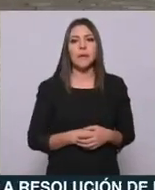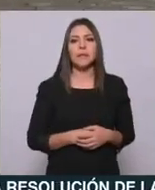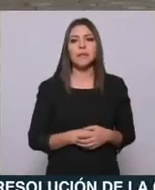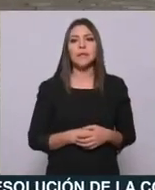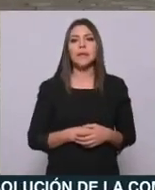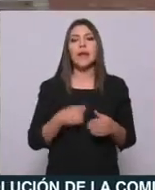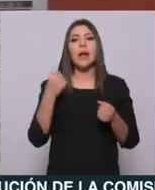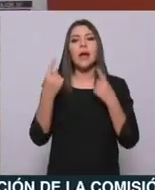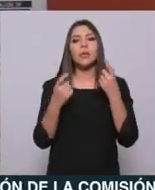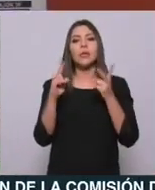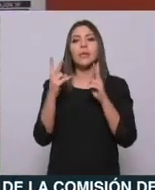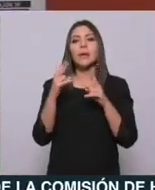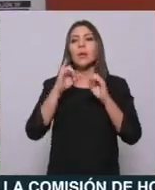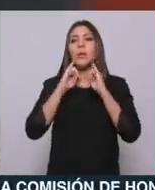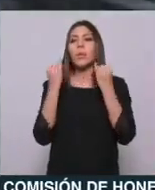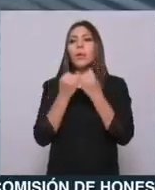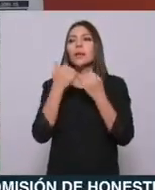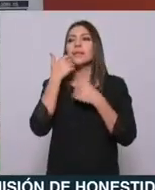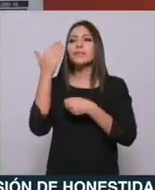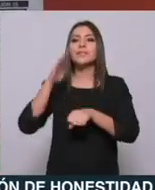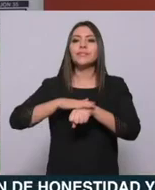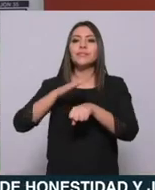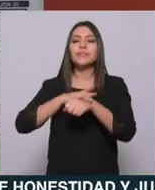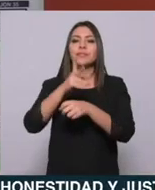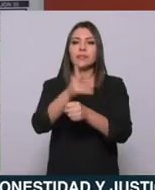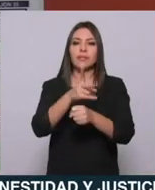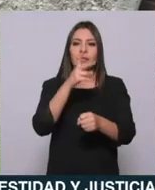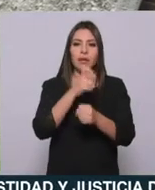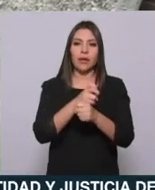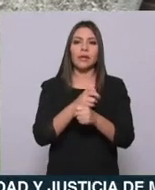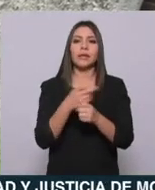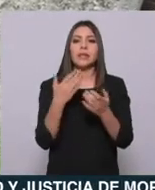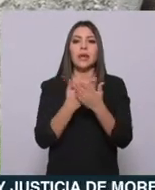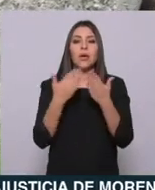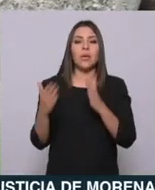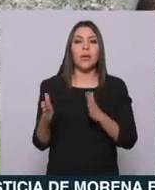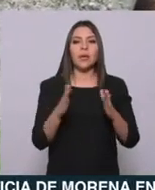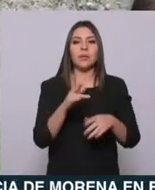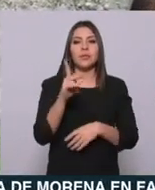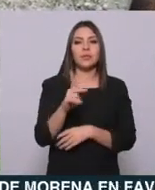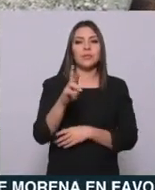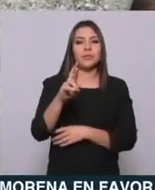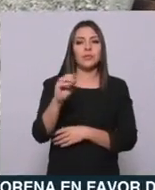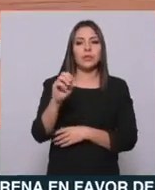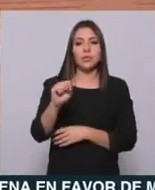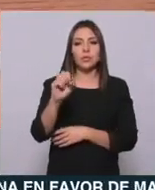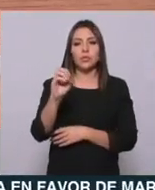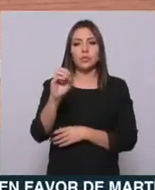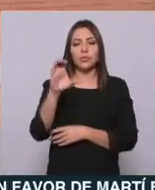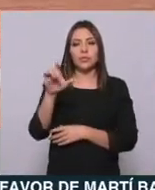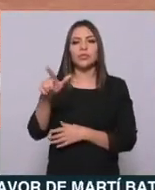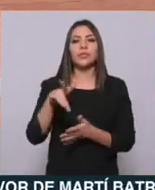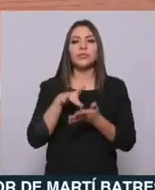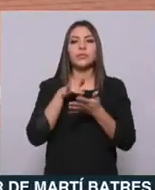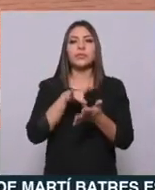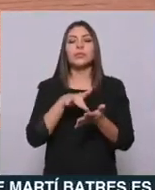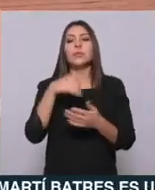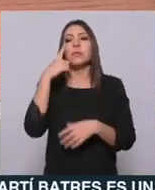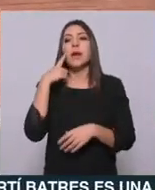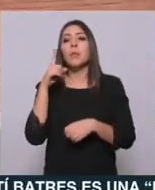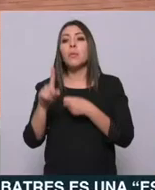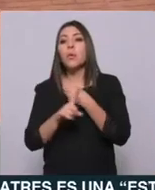de vecinos. Ahora, con el apoyo de la Procuraduría Social, se puede encontrar mediación a la solución